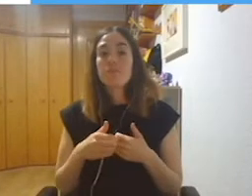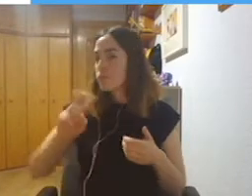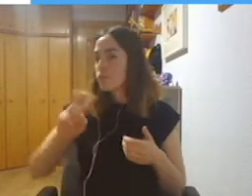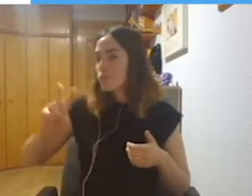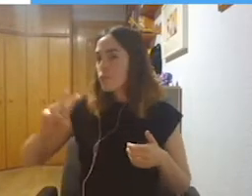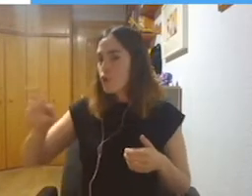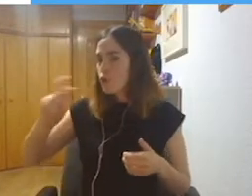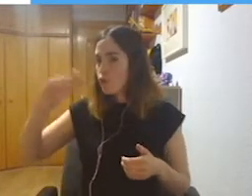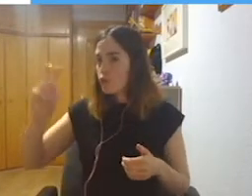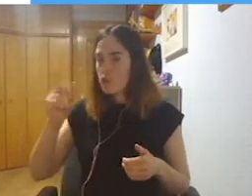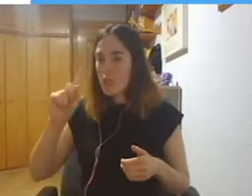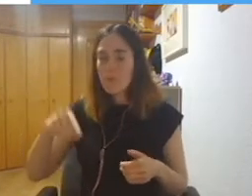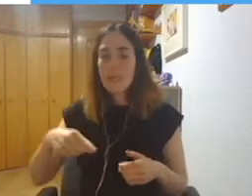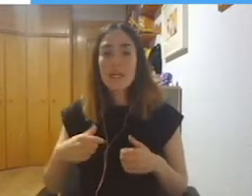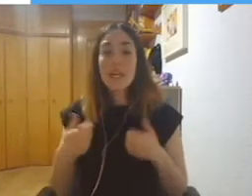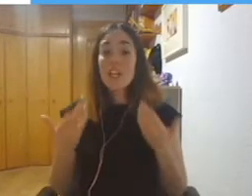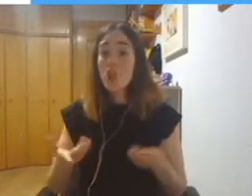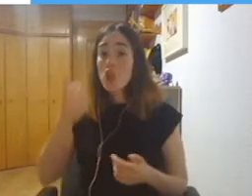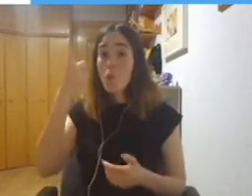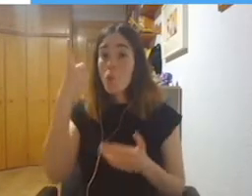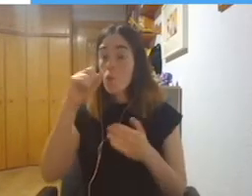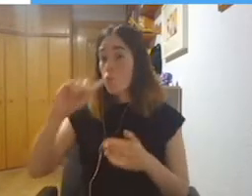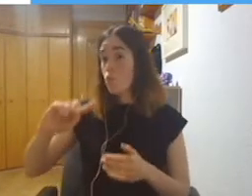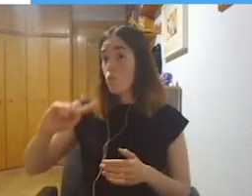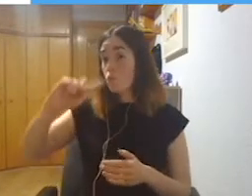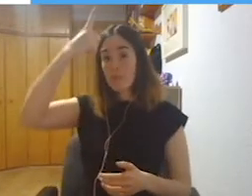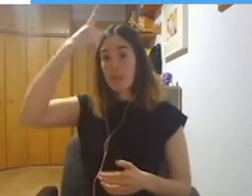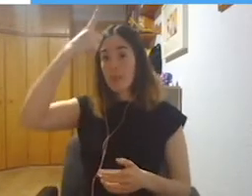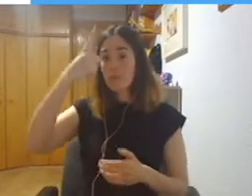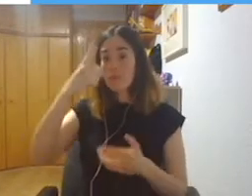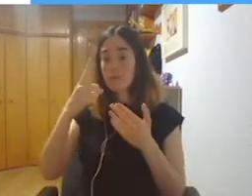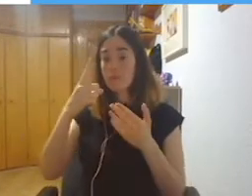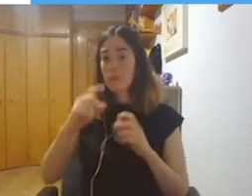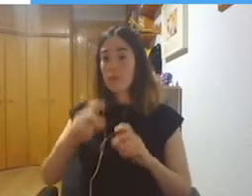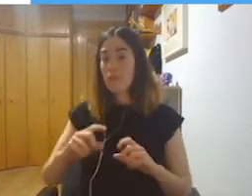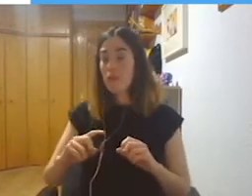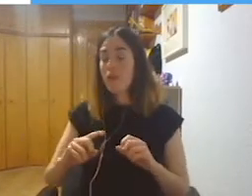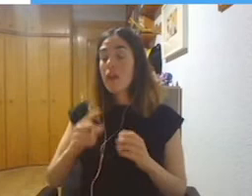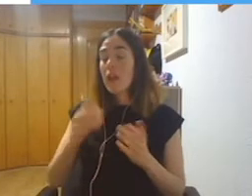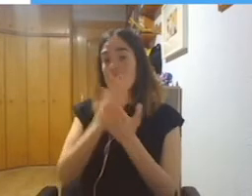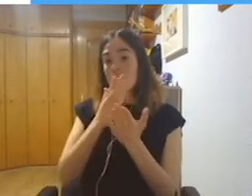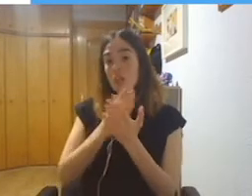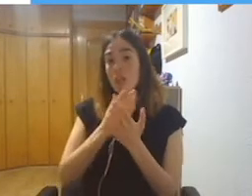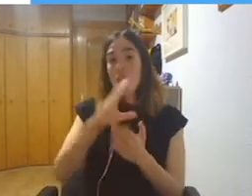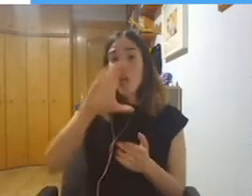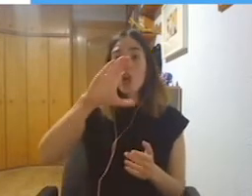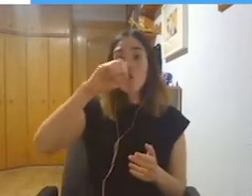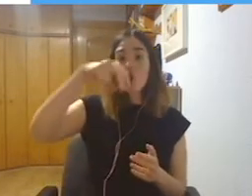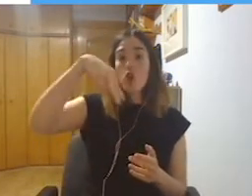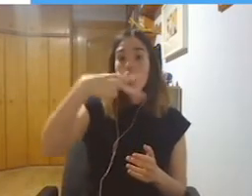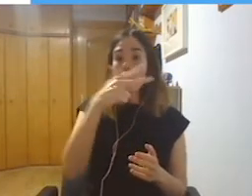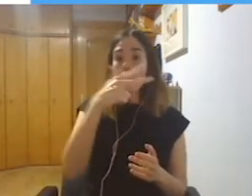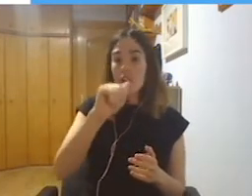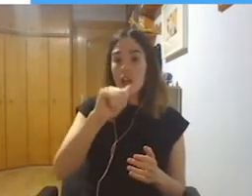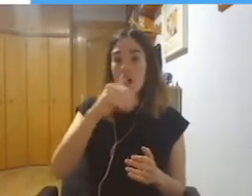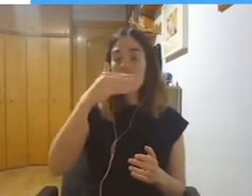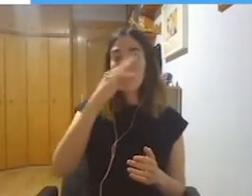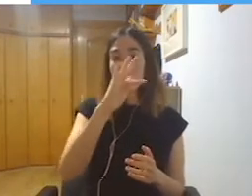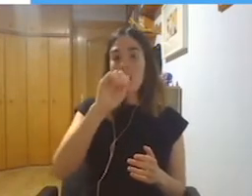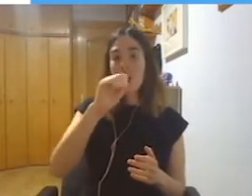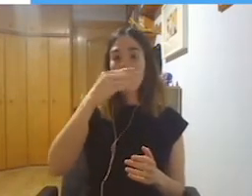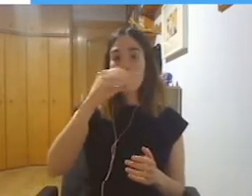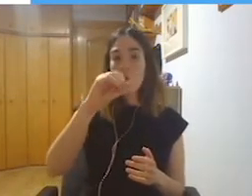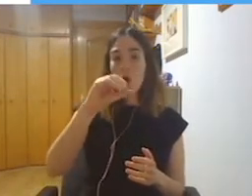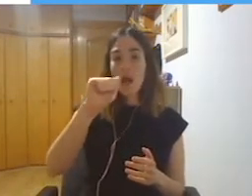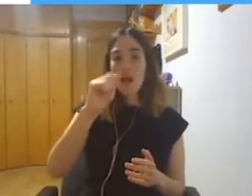Entonces, uno de los primeros estudios venía de las investigadoras Concha Fagoaga y Petra María